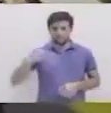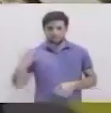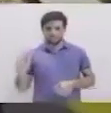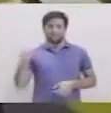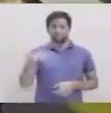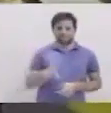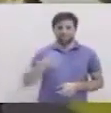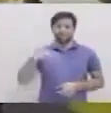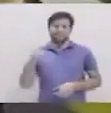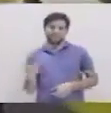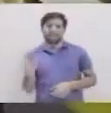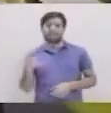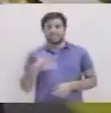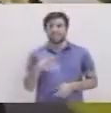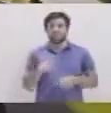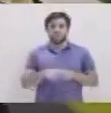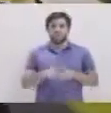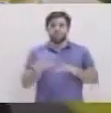Ese elemento, ¿verdad?